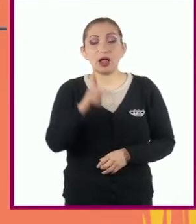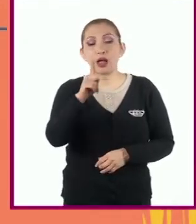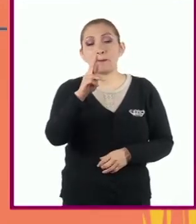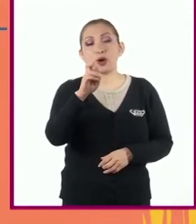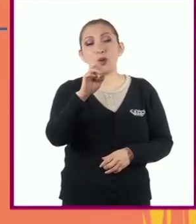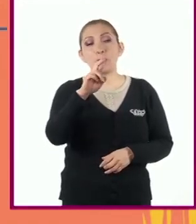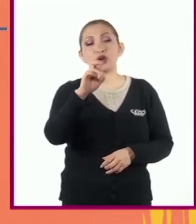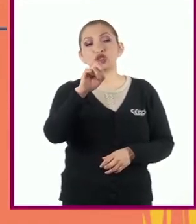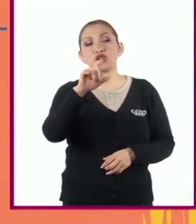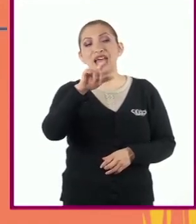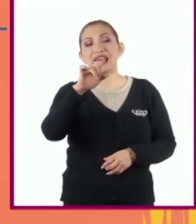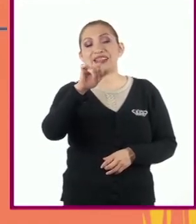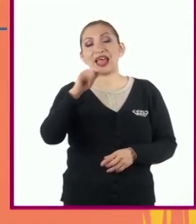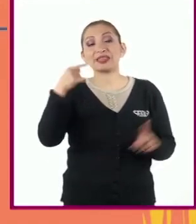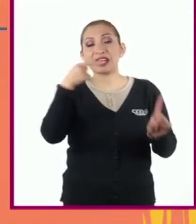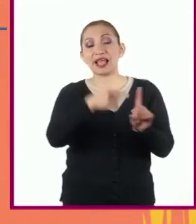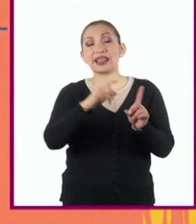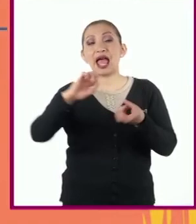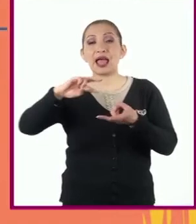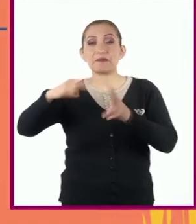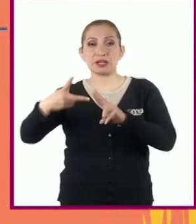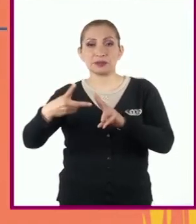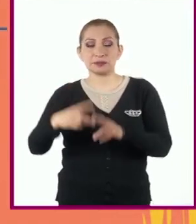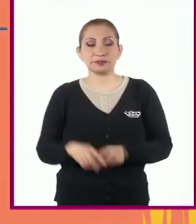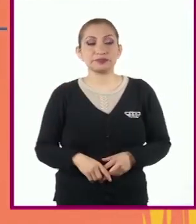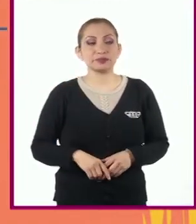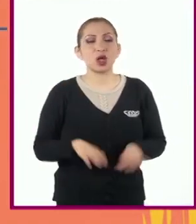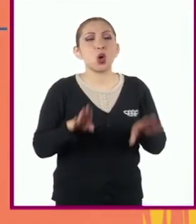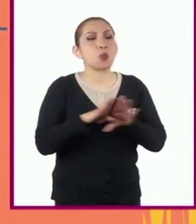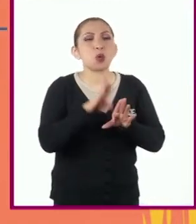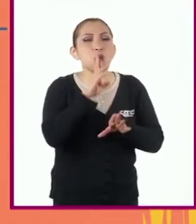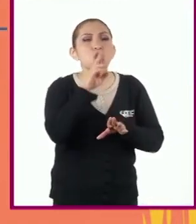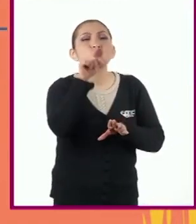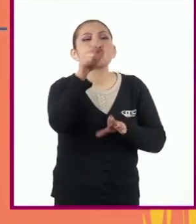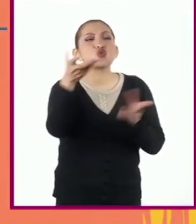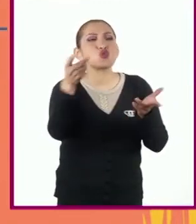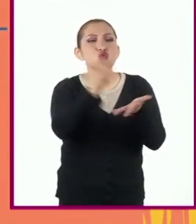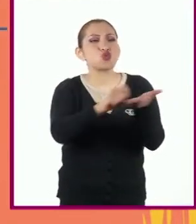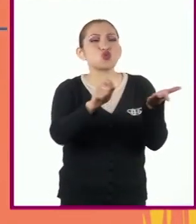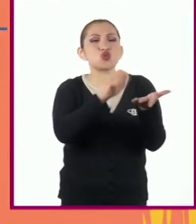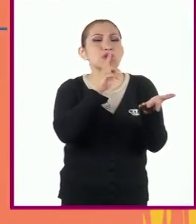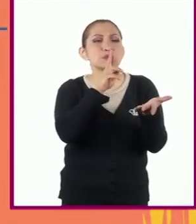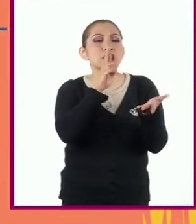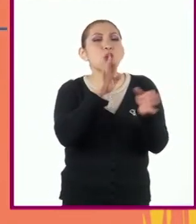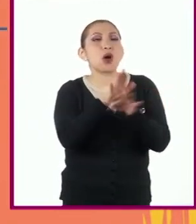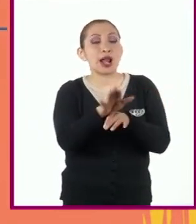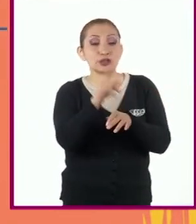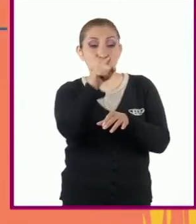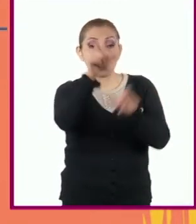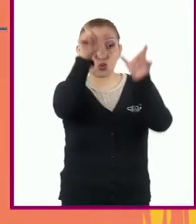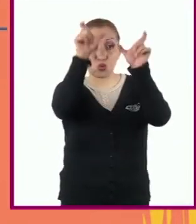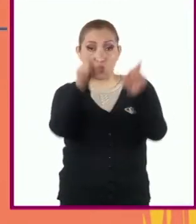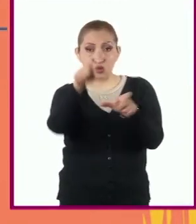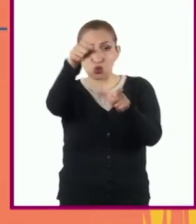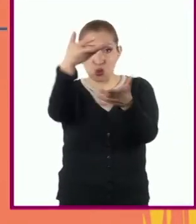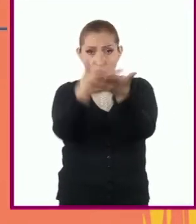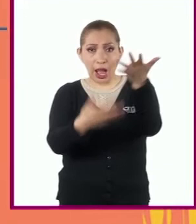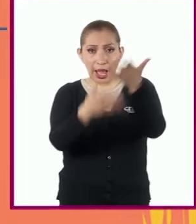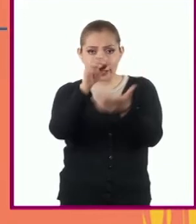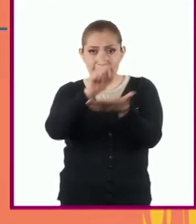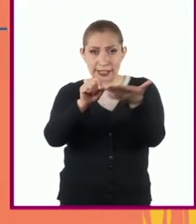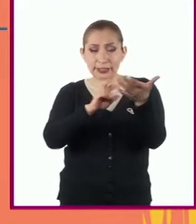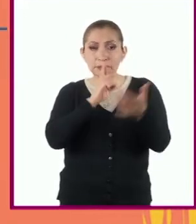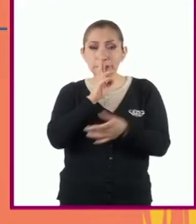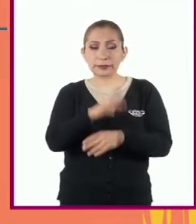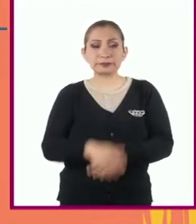Proporcionalidad directa e inversa. ¿Cómo lo resolverían ustedes? Completa las tablas y